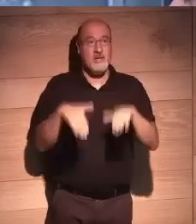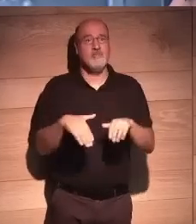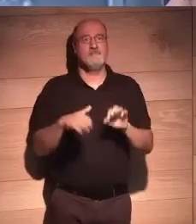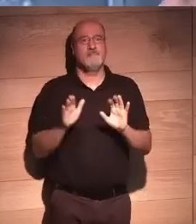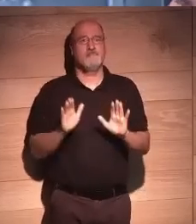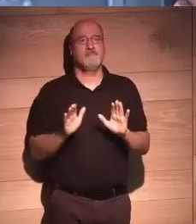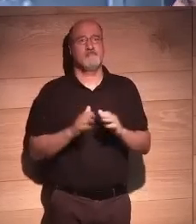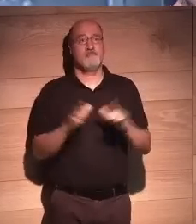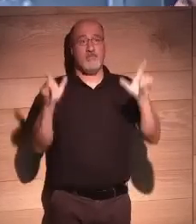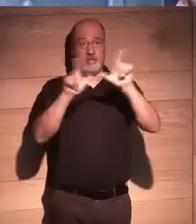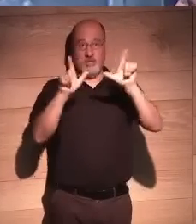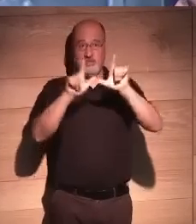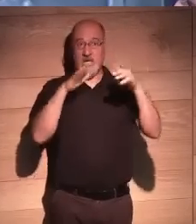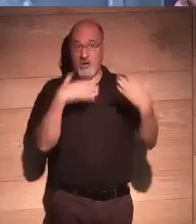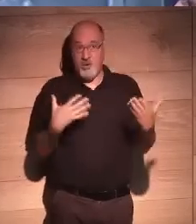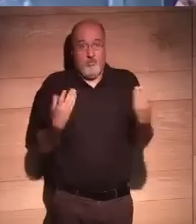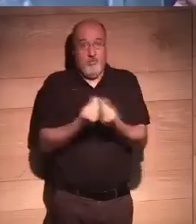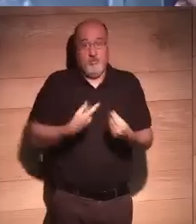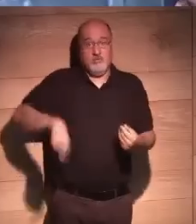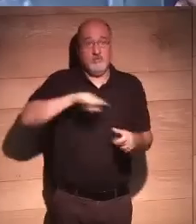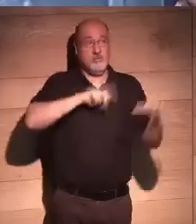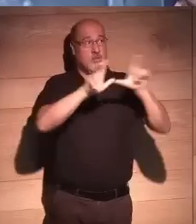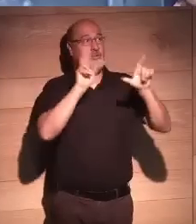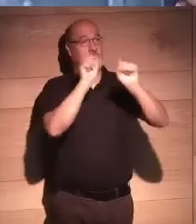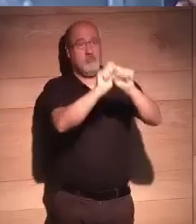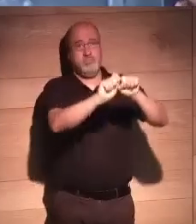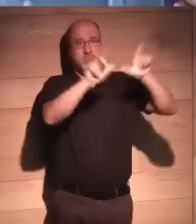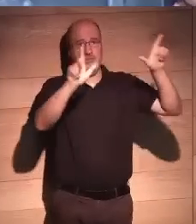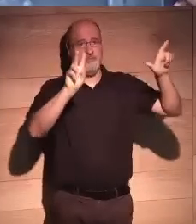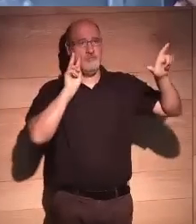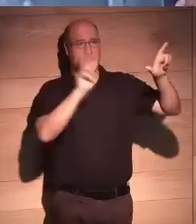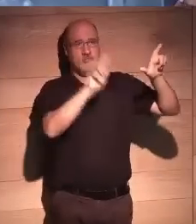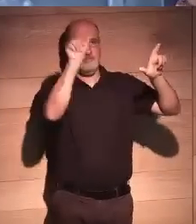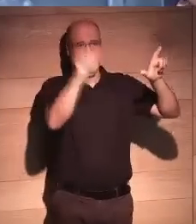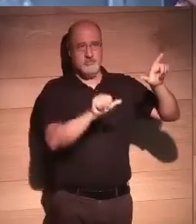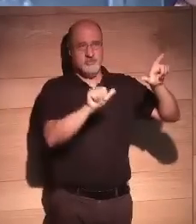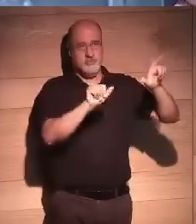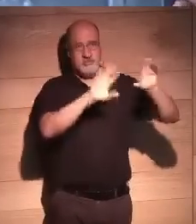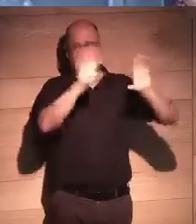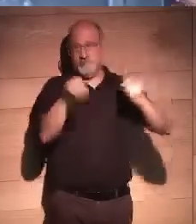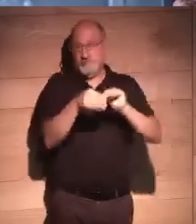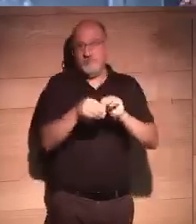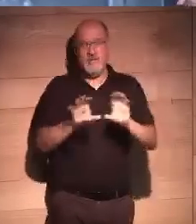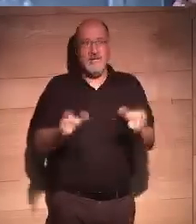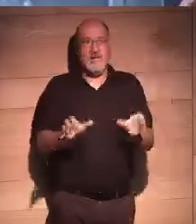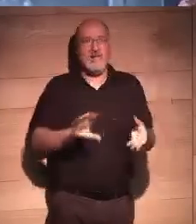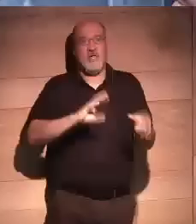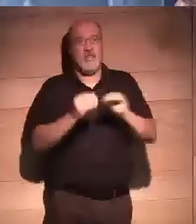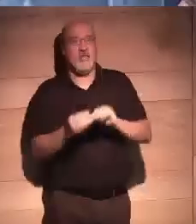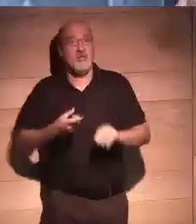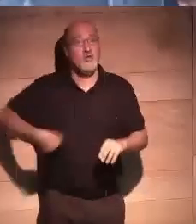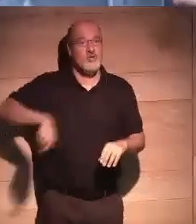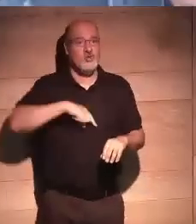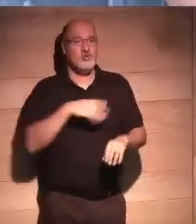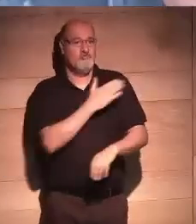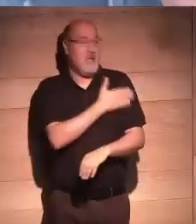que creo que la televisión que nos acompaña, esa televisión que nos viene con nosotros de la mano, igual que la radio, que se adapta como un guante, que